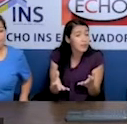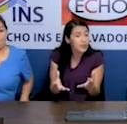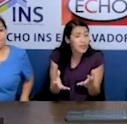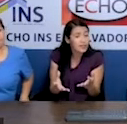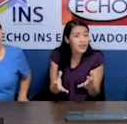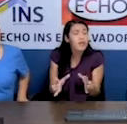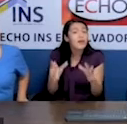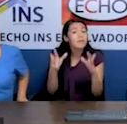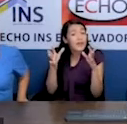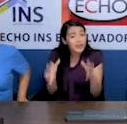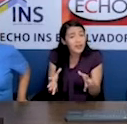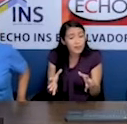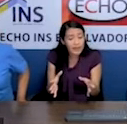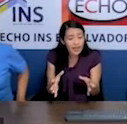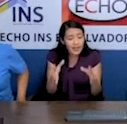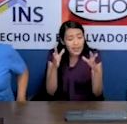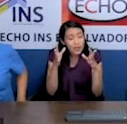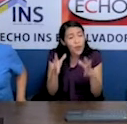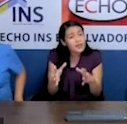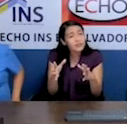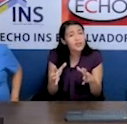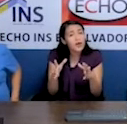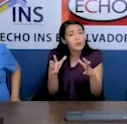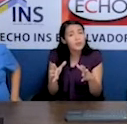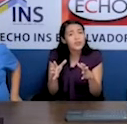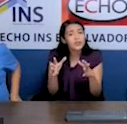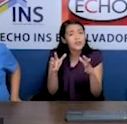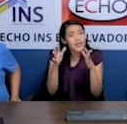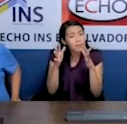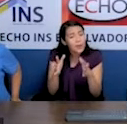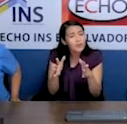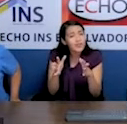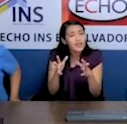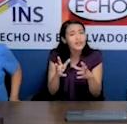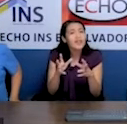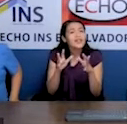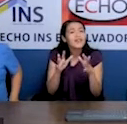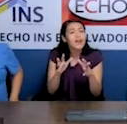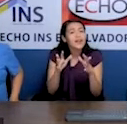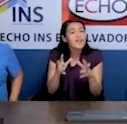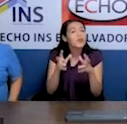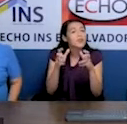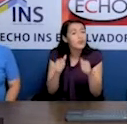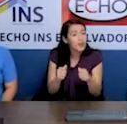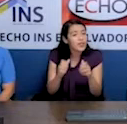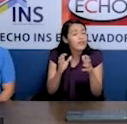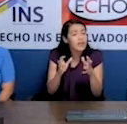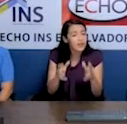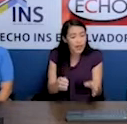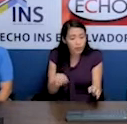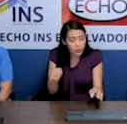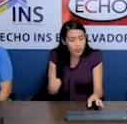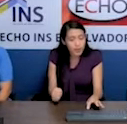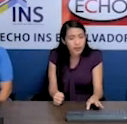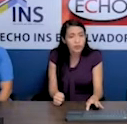del equipo tratante para determinar cuáles son las opciones terapéuticas que van a dar confort y